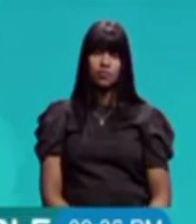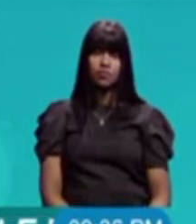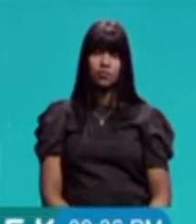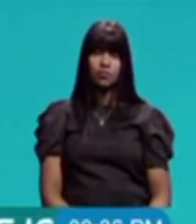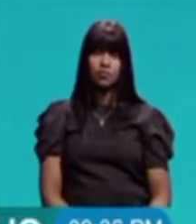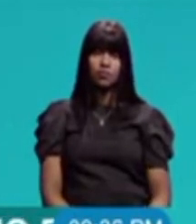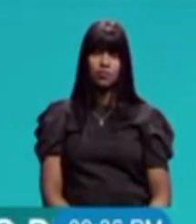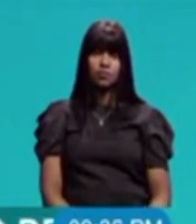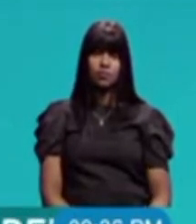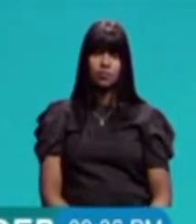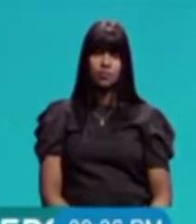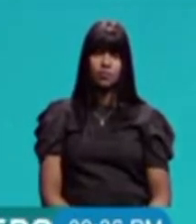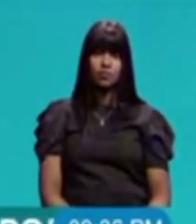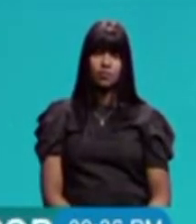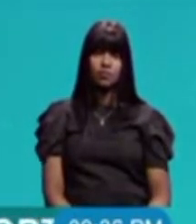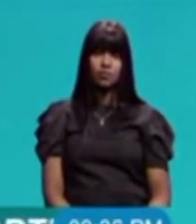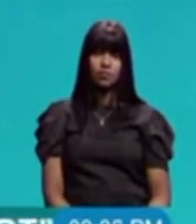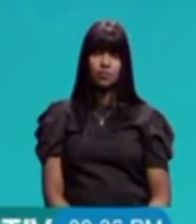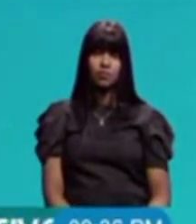Adelante.